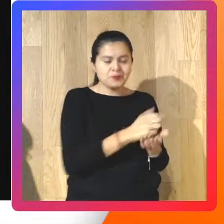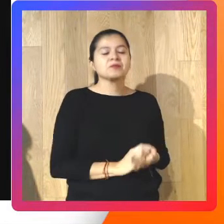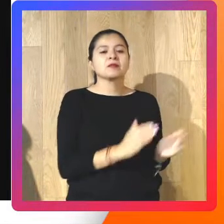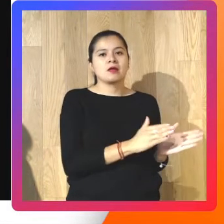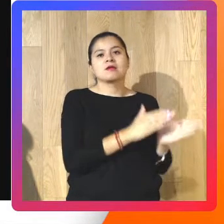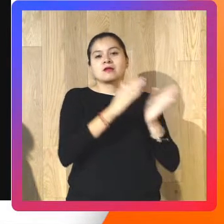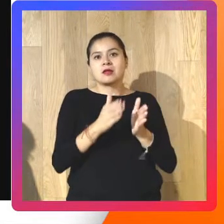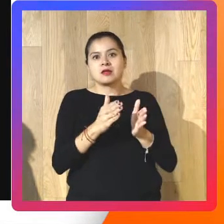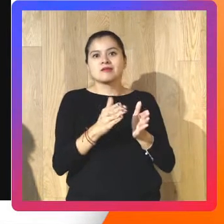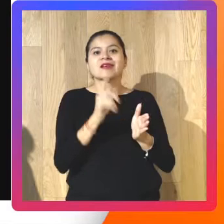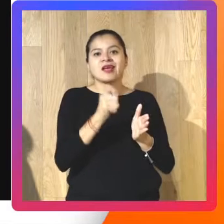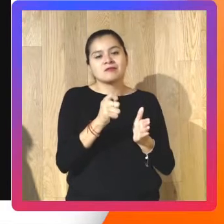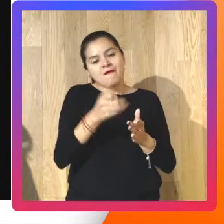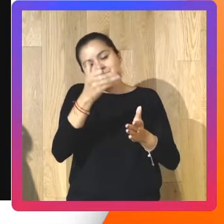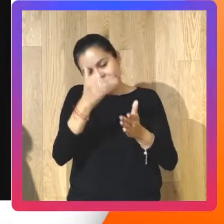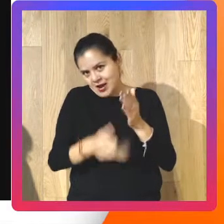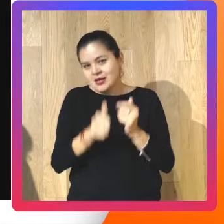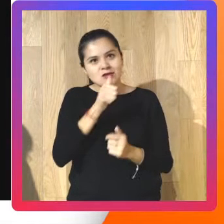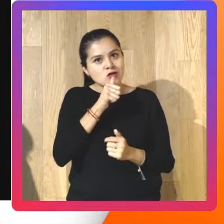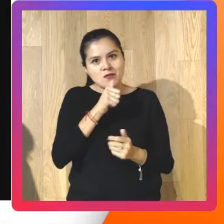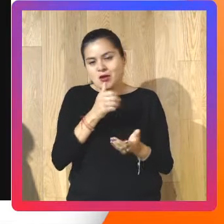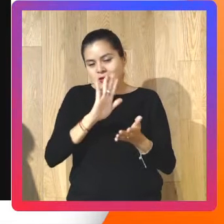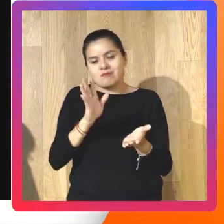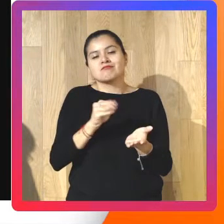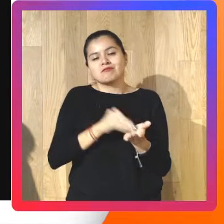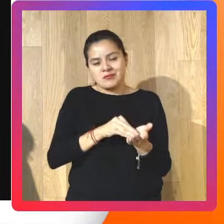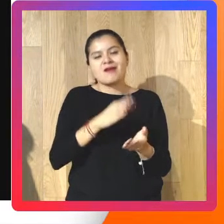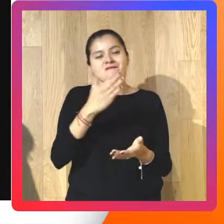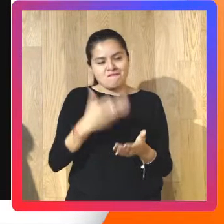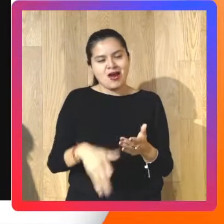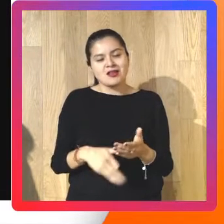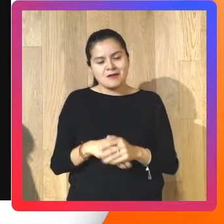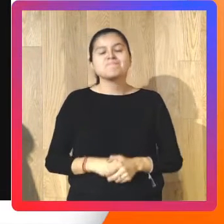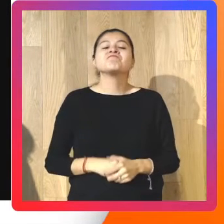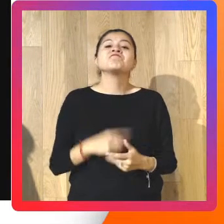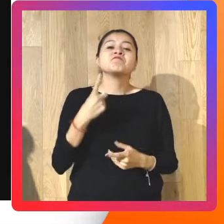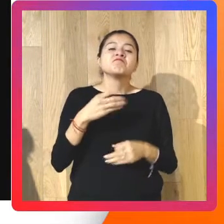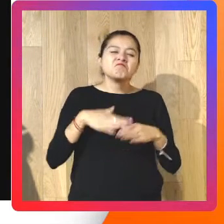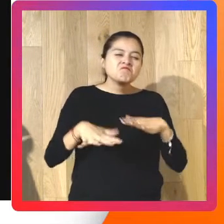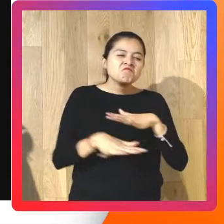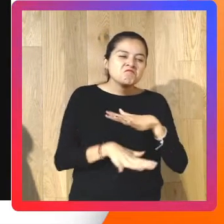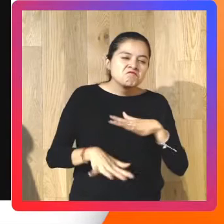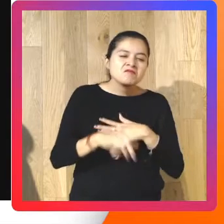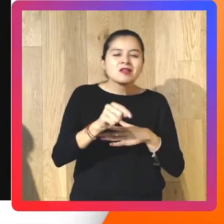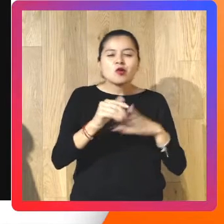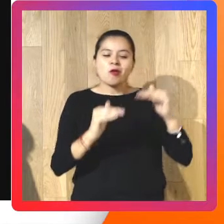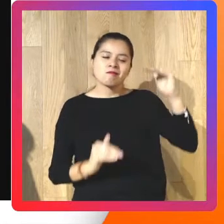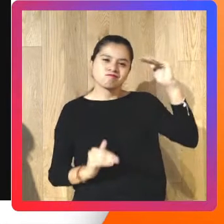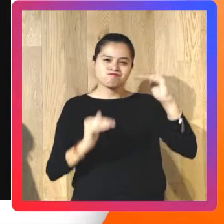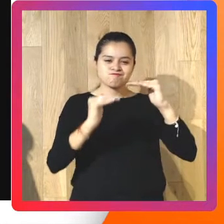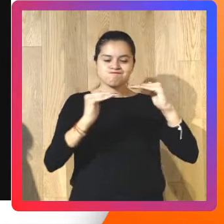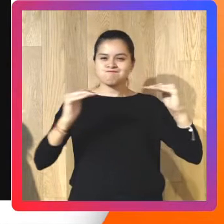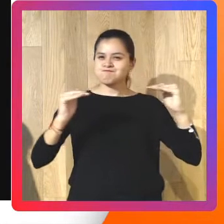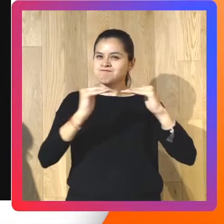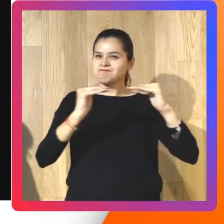todavía nos falta, porque de todos modos el ingreso laboral sigue siendo bajo. El punto medio, la mediana del ingreso,